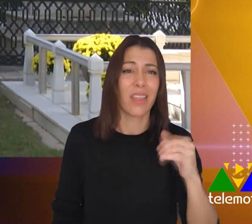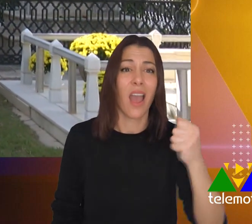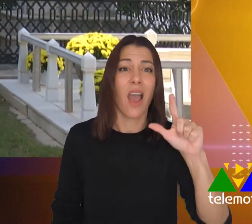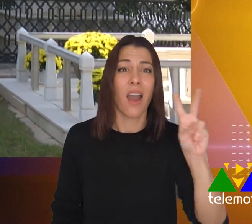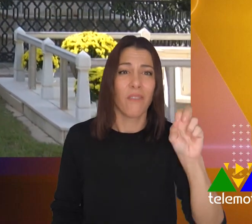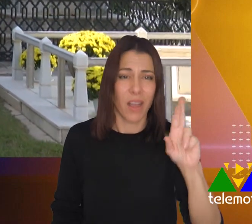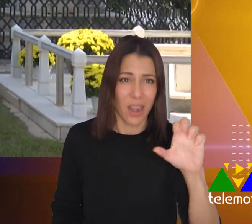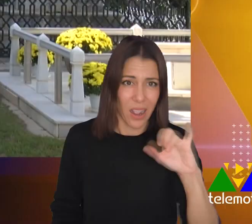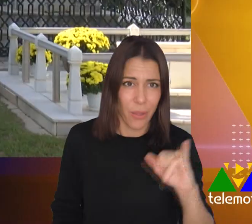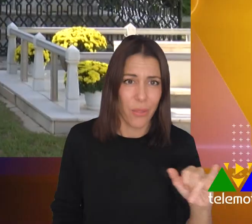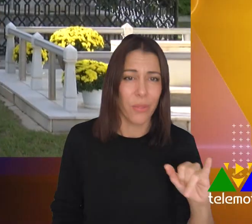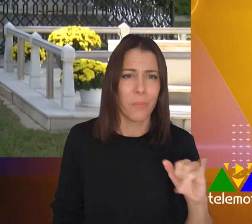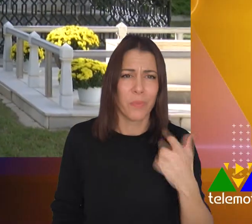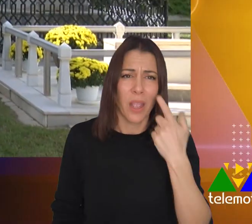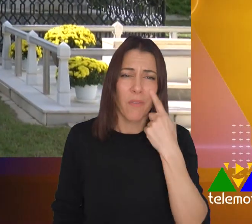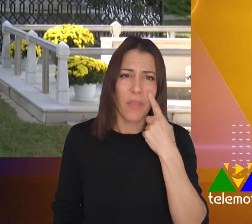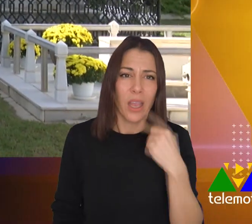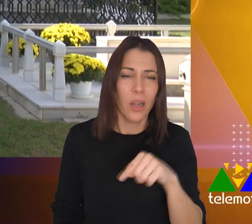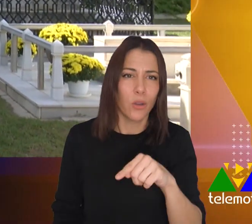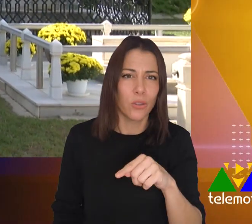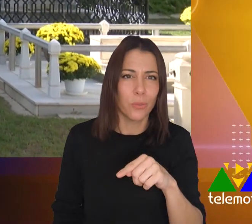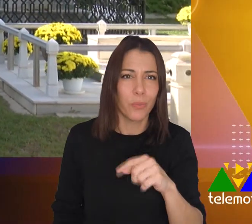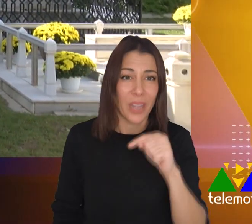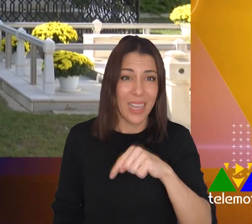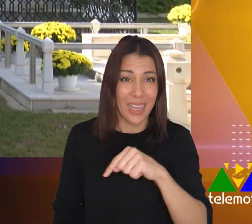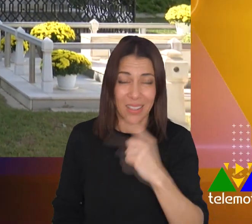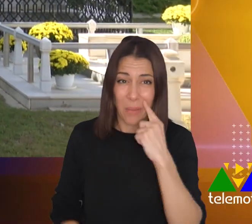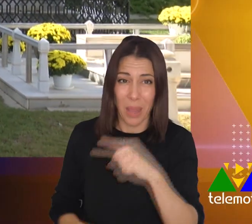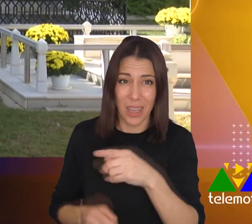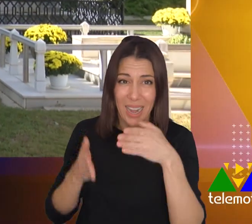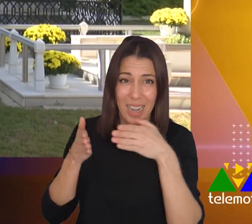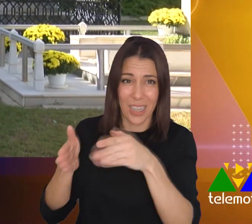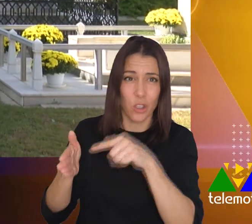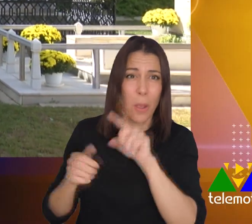Álvarez, fijaros este nicho, ¿no? De